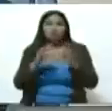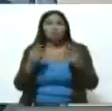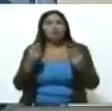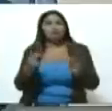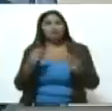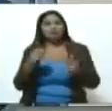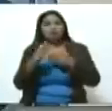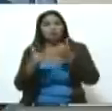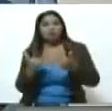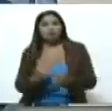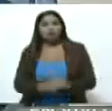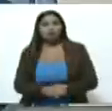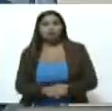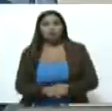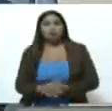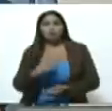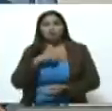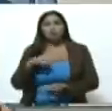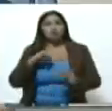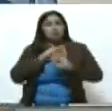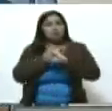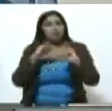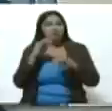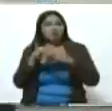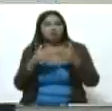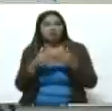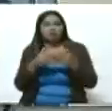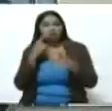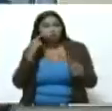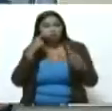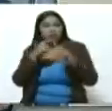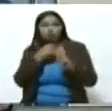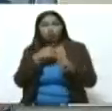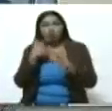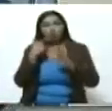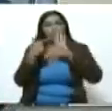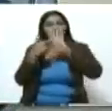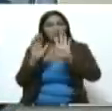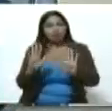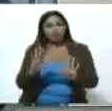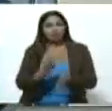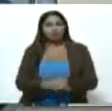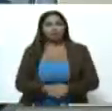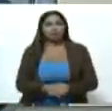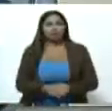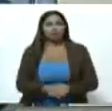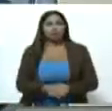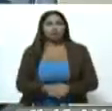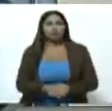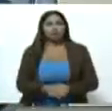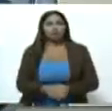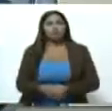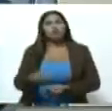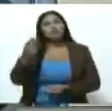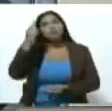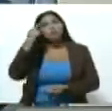acción, porque ya tenemos un precedente y lo quiero destacar. El día de